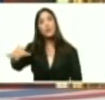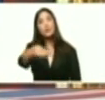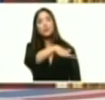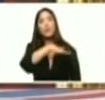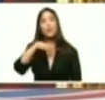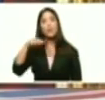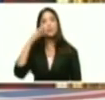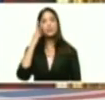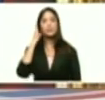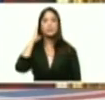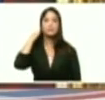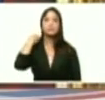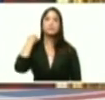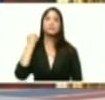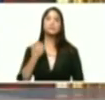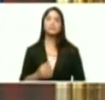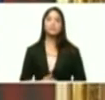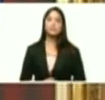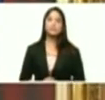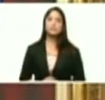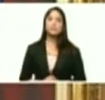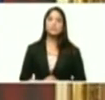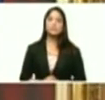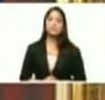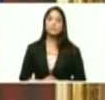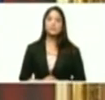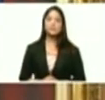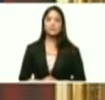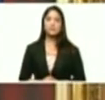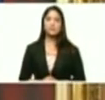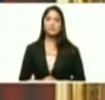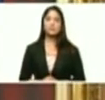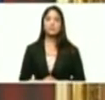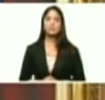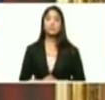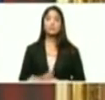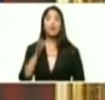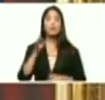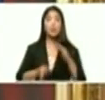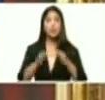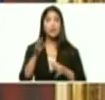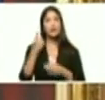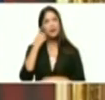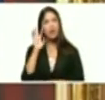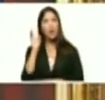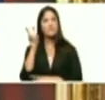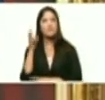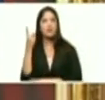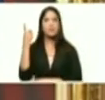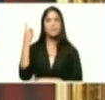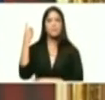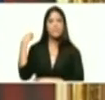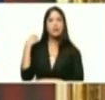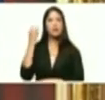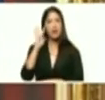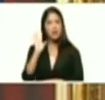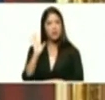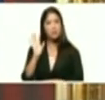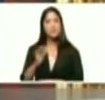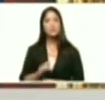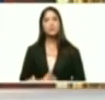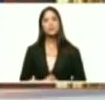constitucionalmente, y el Tribunal Supremo de Justicia, el viernes pasado, verdad, aquí está, la,